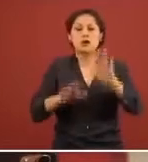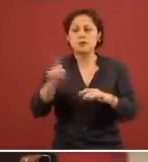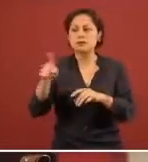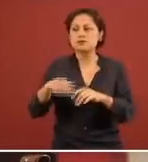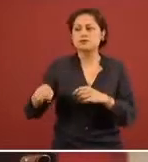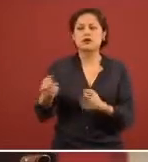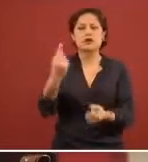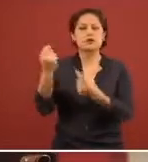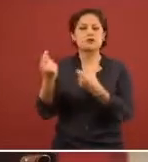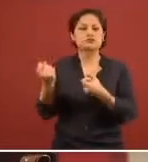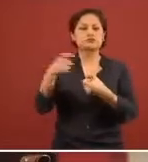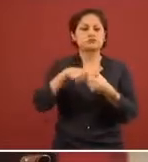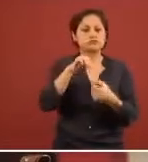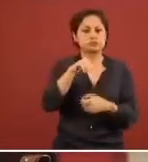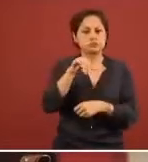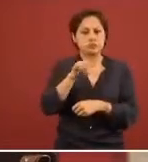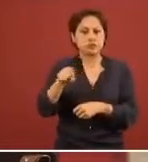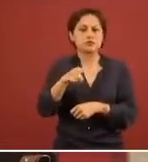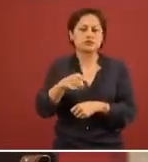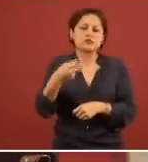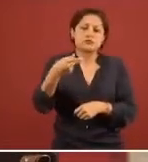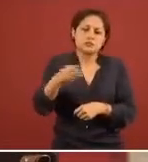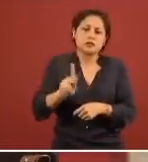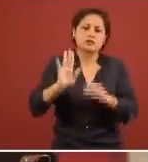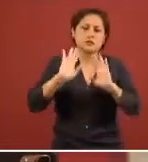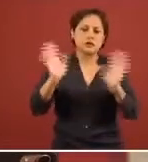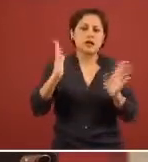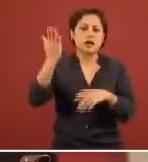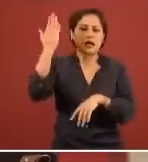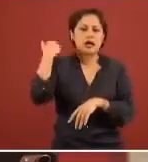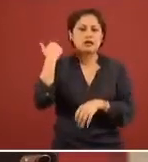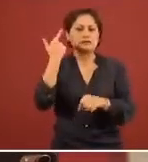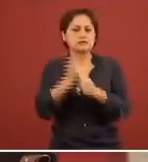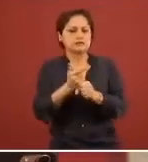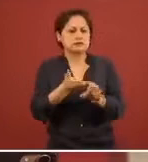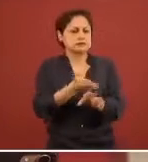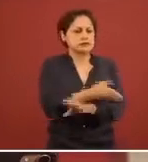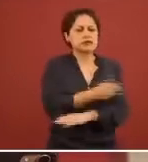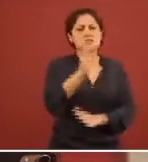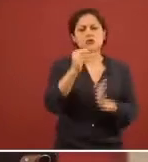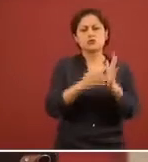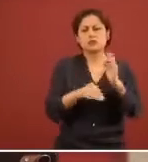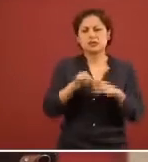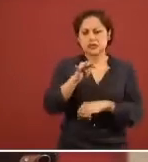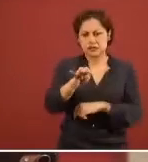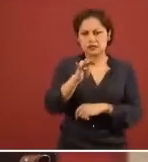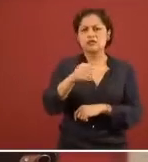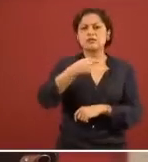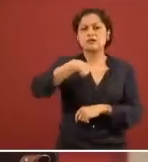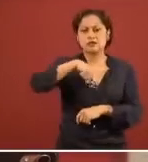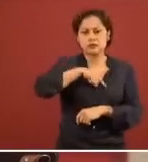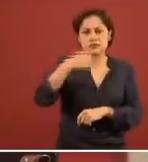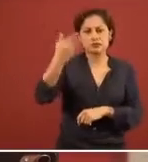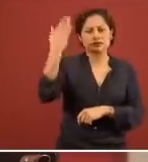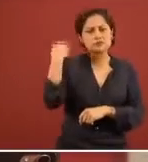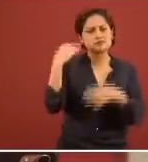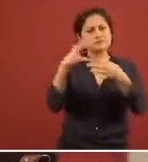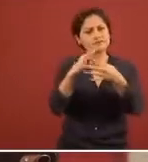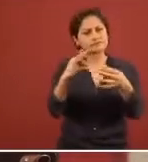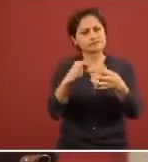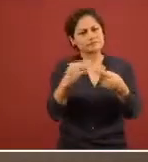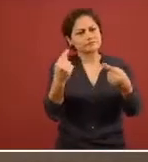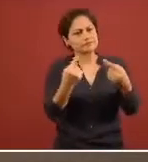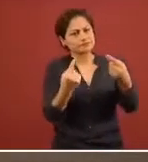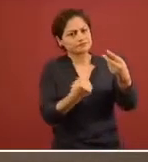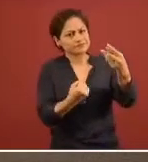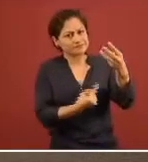irregulares. Esto ya lo habíamos detectado durante 2019, lo comentamos precisamente como uno de los elementos